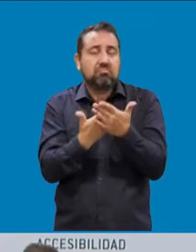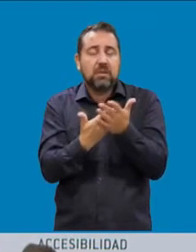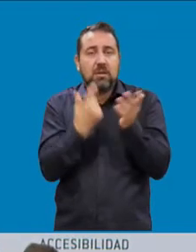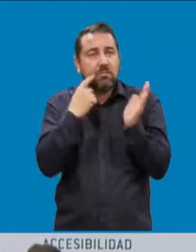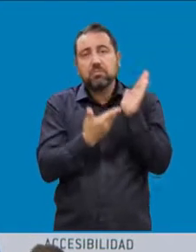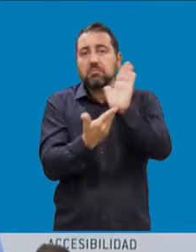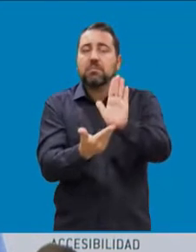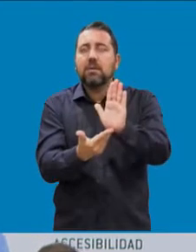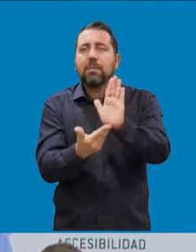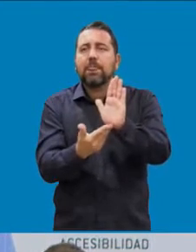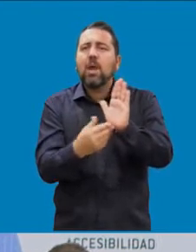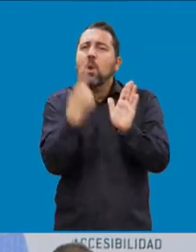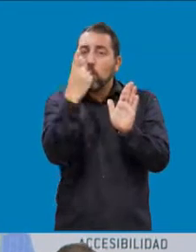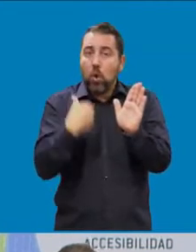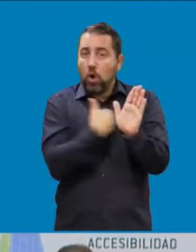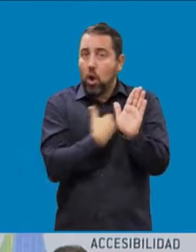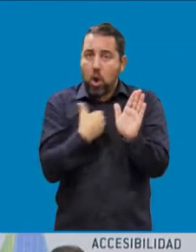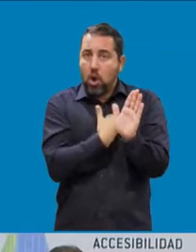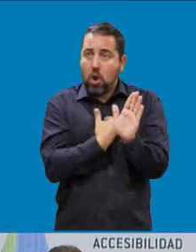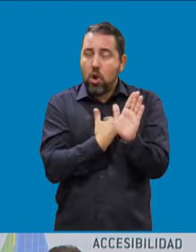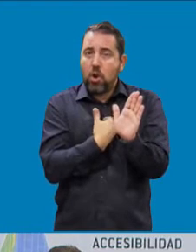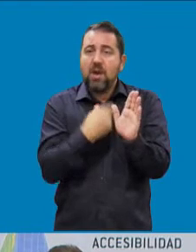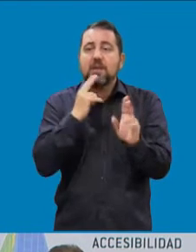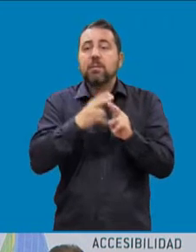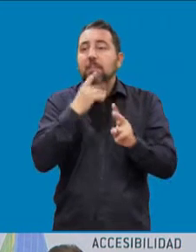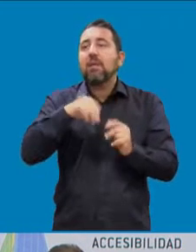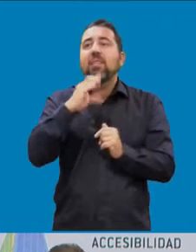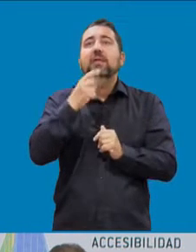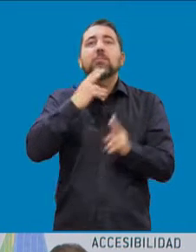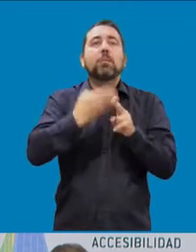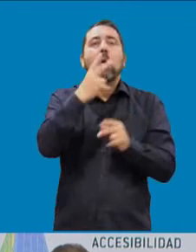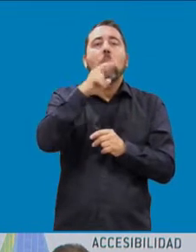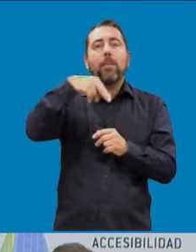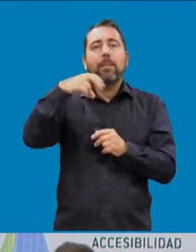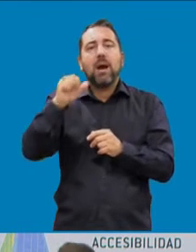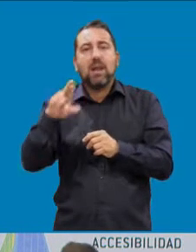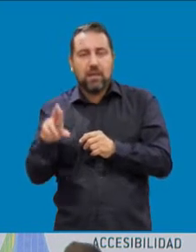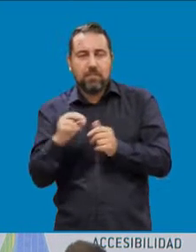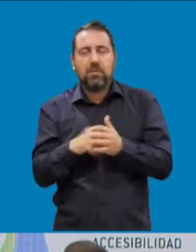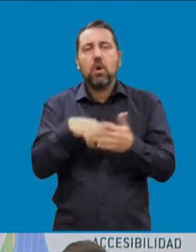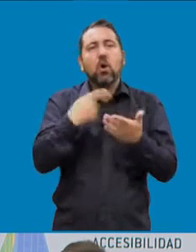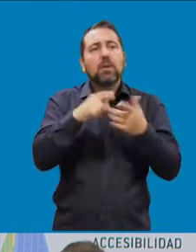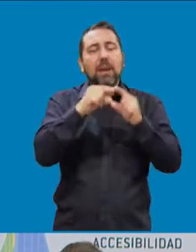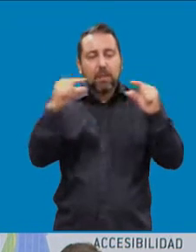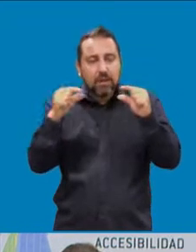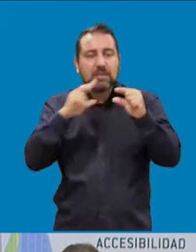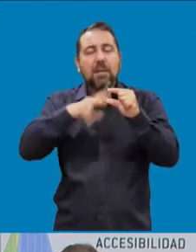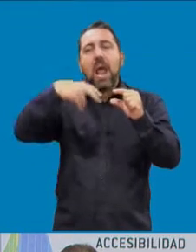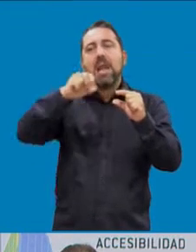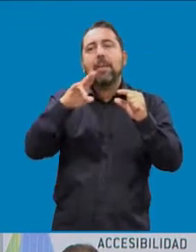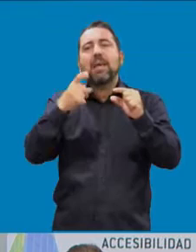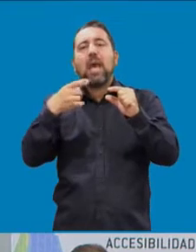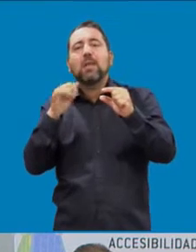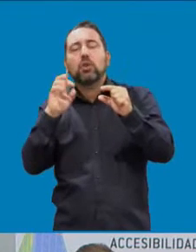hemos cogido, que es bastante ilustrativo, pues uno de los roles para el header, por ejemplo, sería banner,